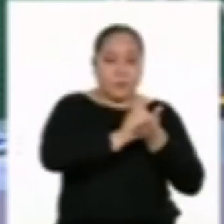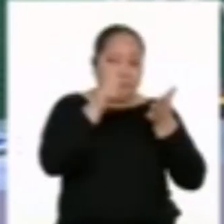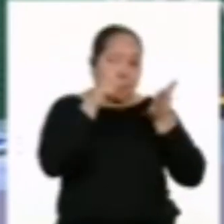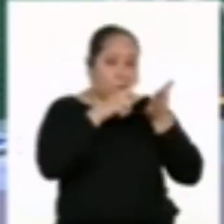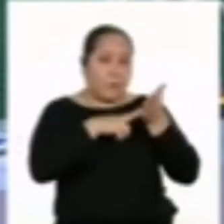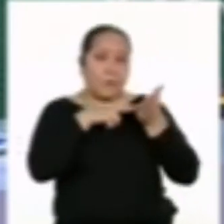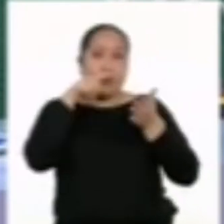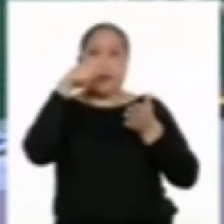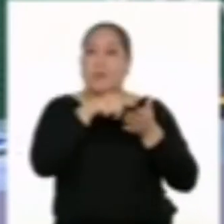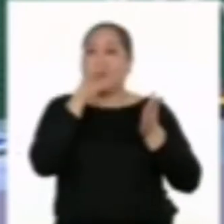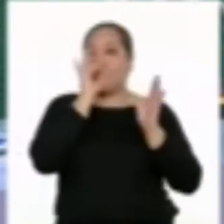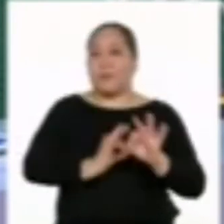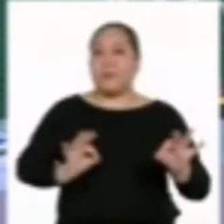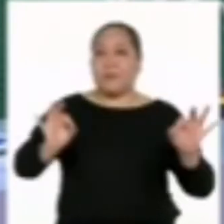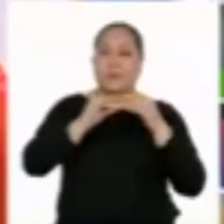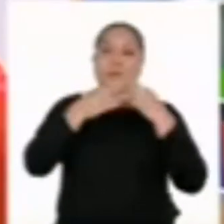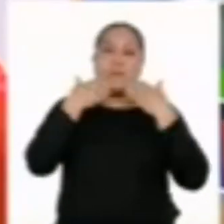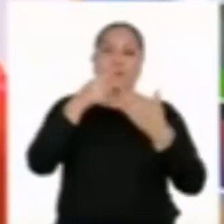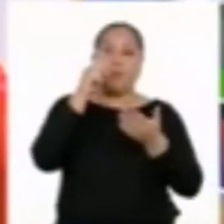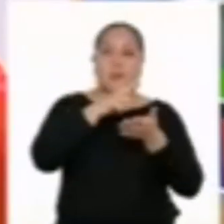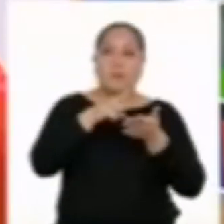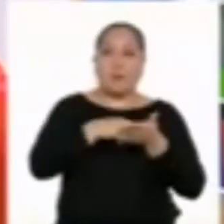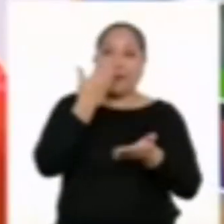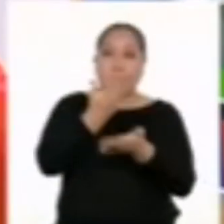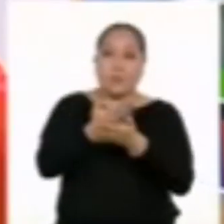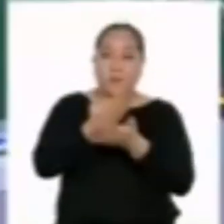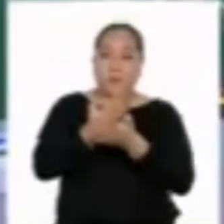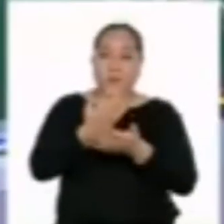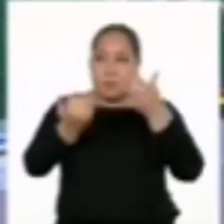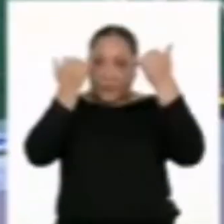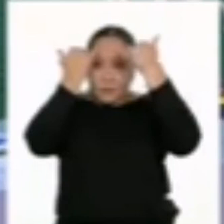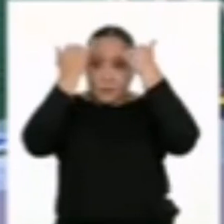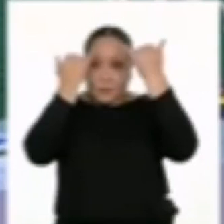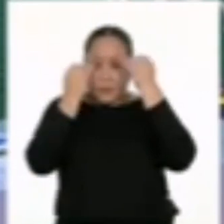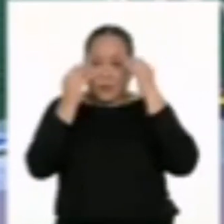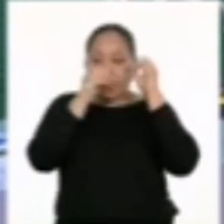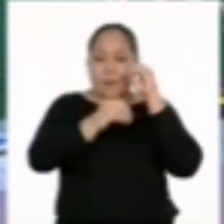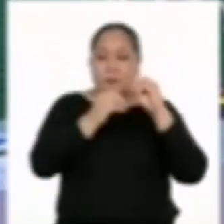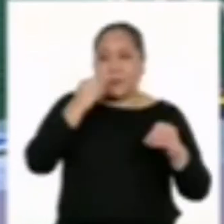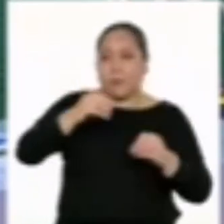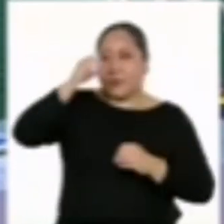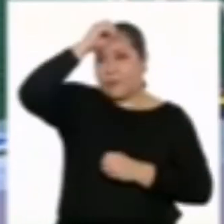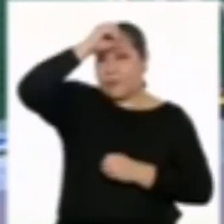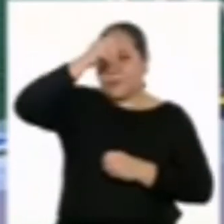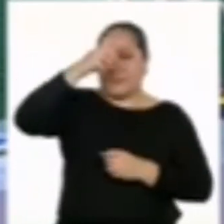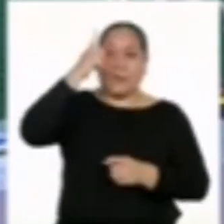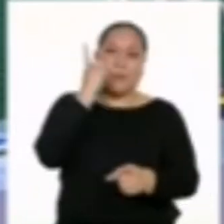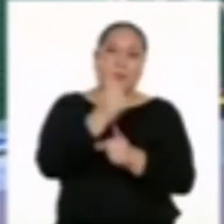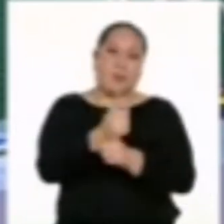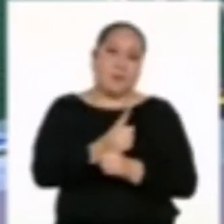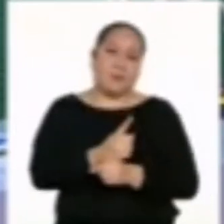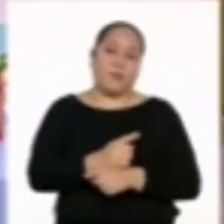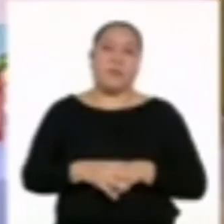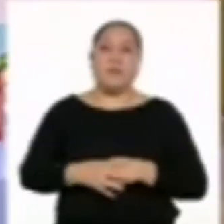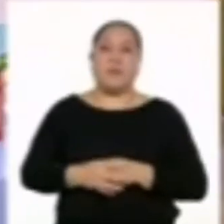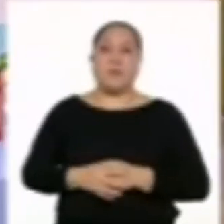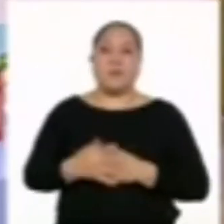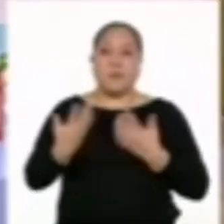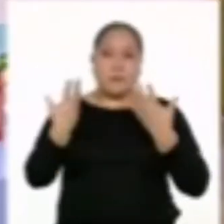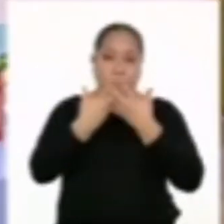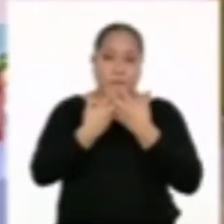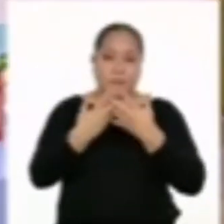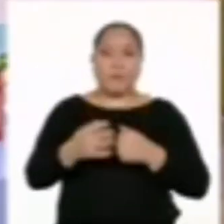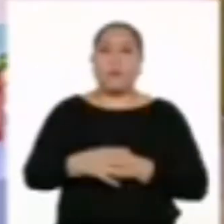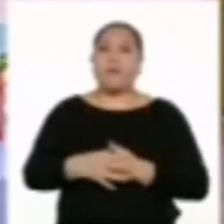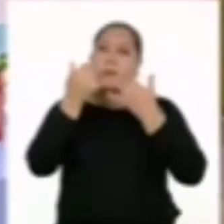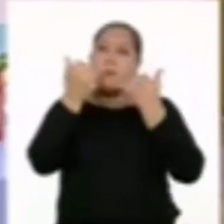lectura es necesaria. Gracias a ella, sustentamos nuestras propias ideas, podemos tener argumentos más sólidos y coherentes.